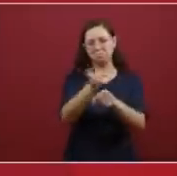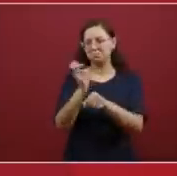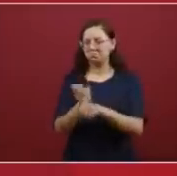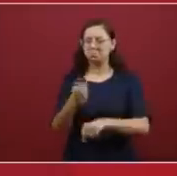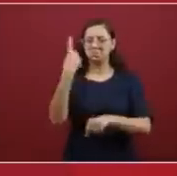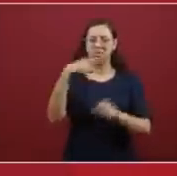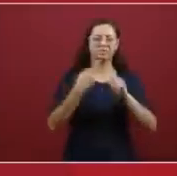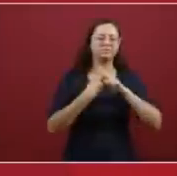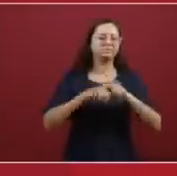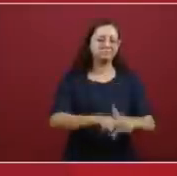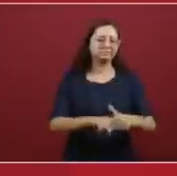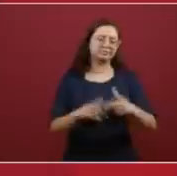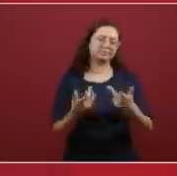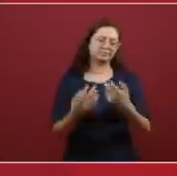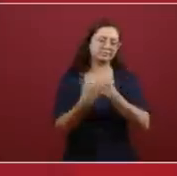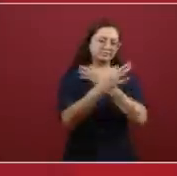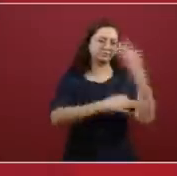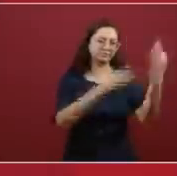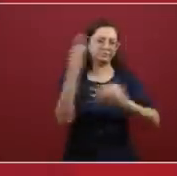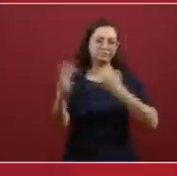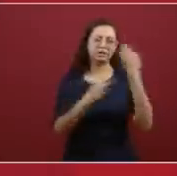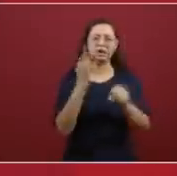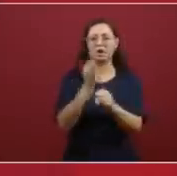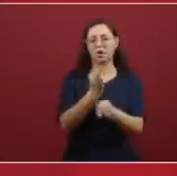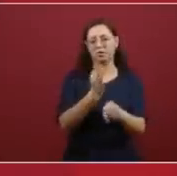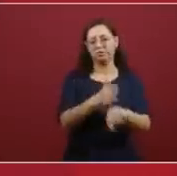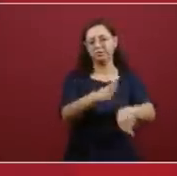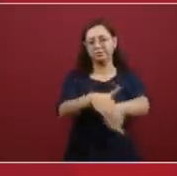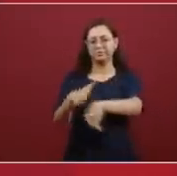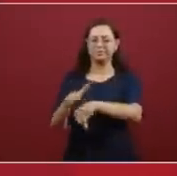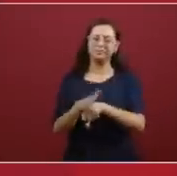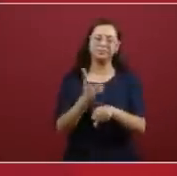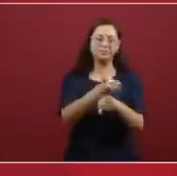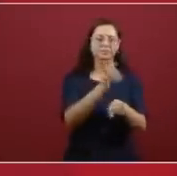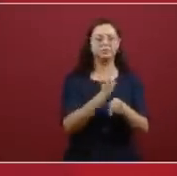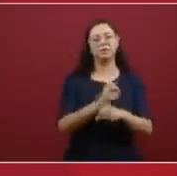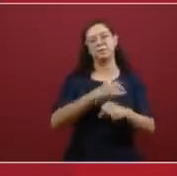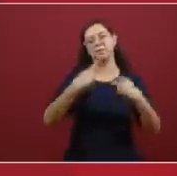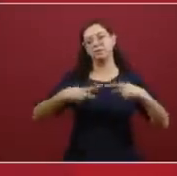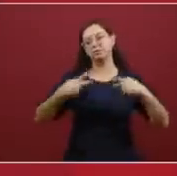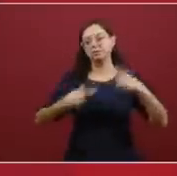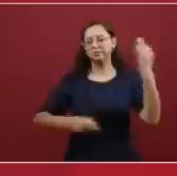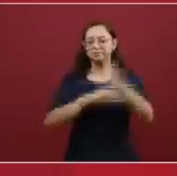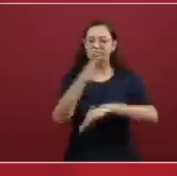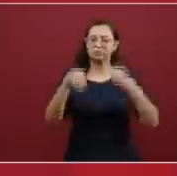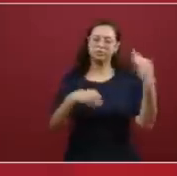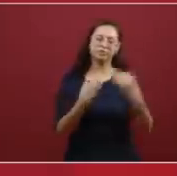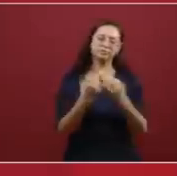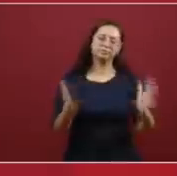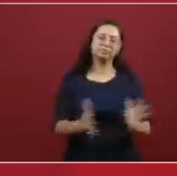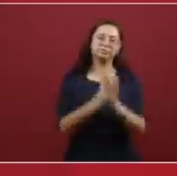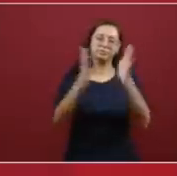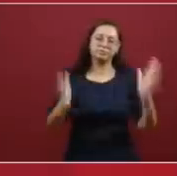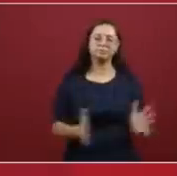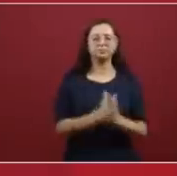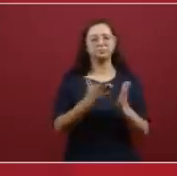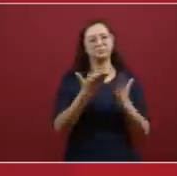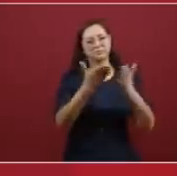hago la convocatoria a todo el pueblo para participar y ayudar a